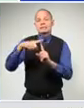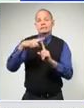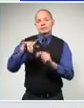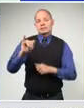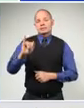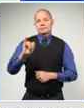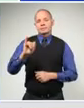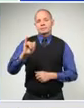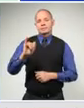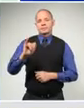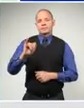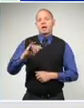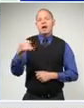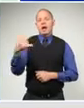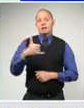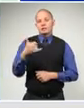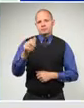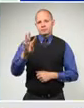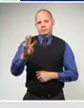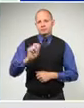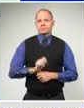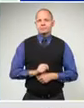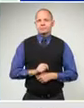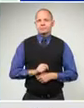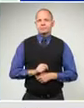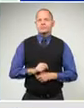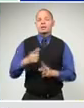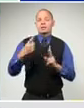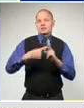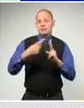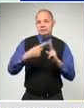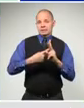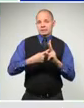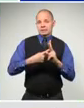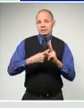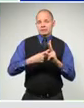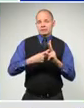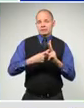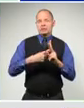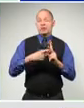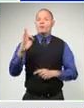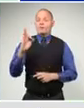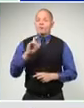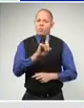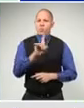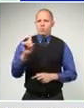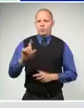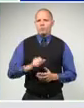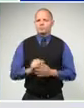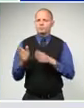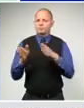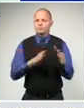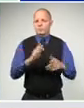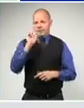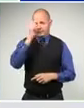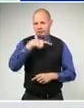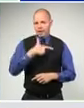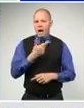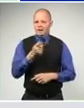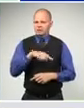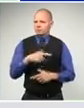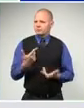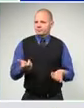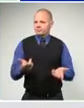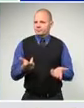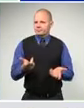de Jatibonico 3, y de Yaguajay y Fomento 1 de cada uno. Ciego de Ávila, que después